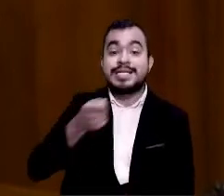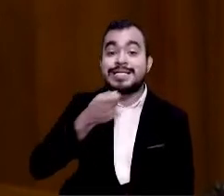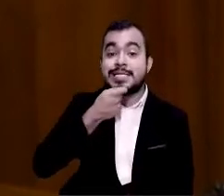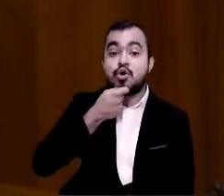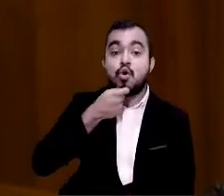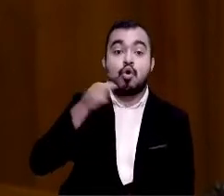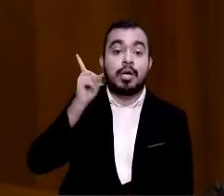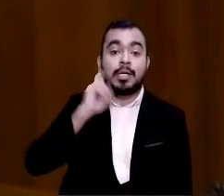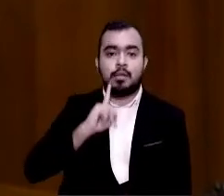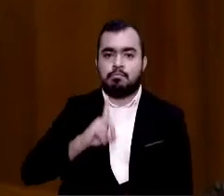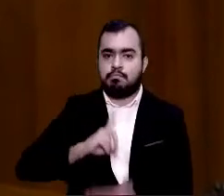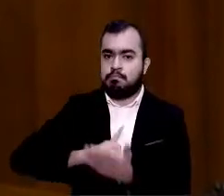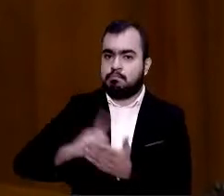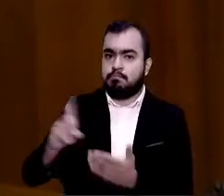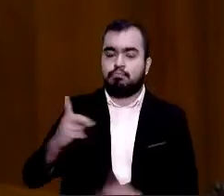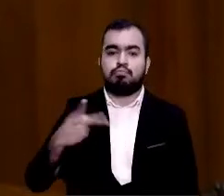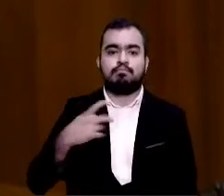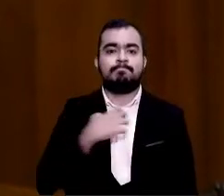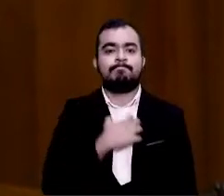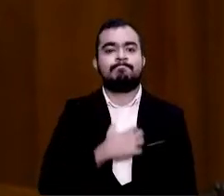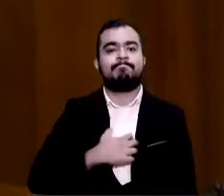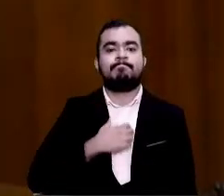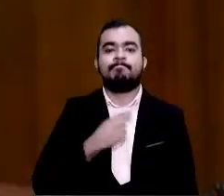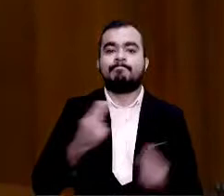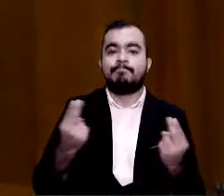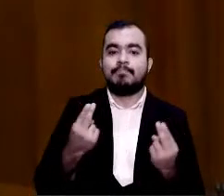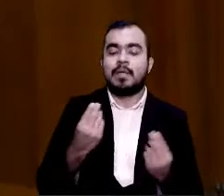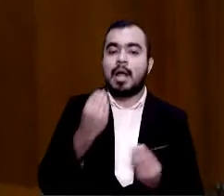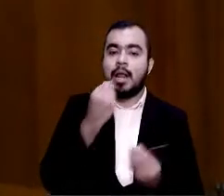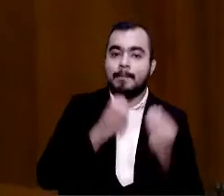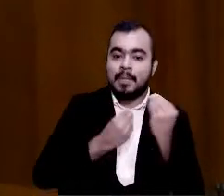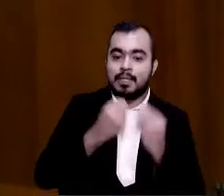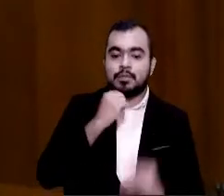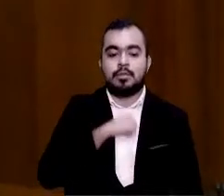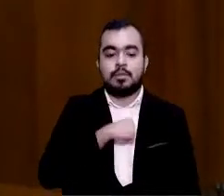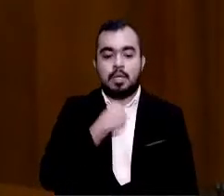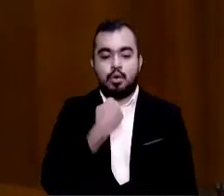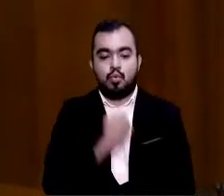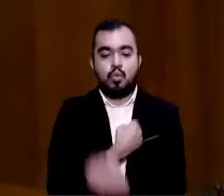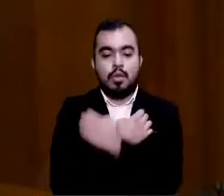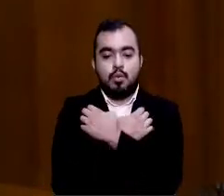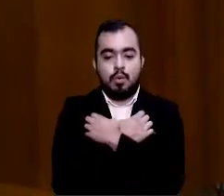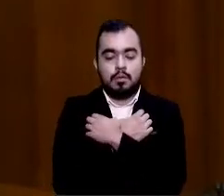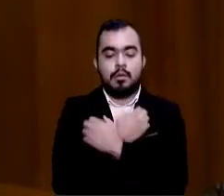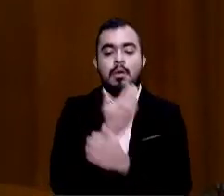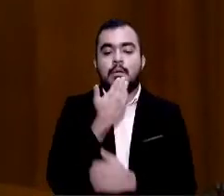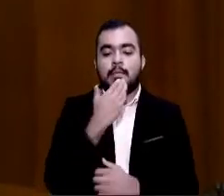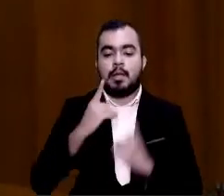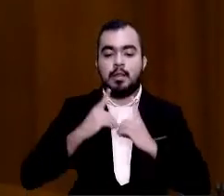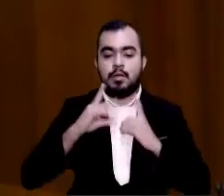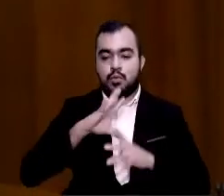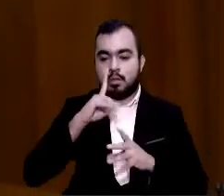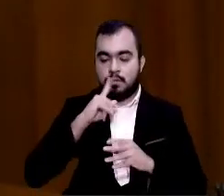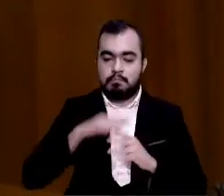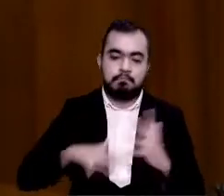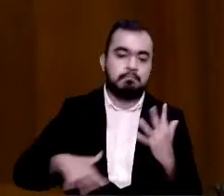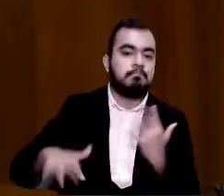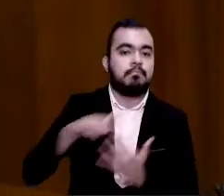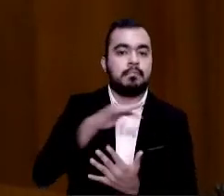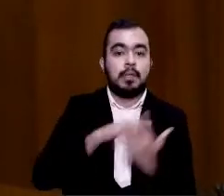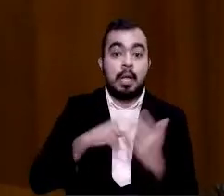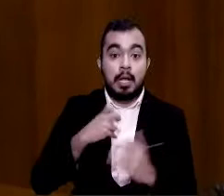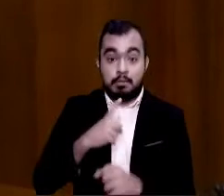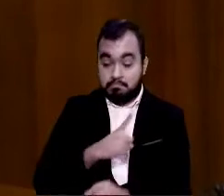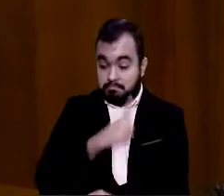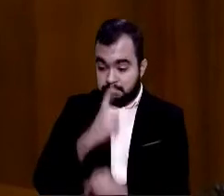a la satisfacción de sus necesidades de alimentación, salud, educación y sano esparcimiento para su desarrollo integral. Este principio deberá